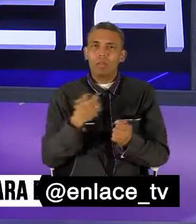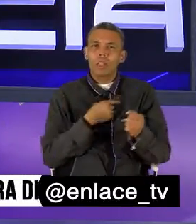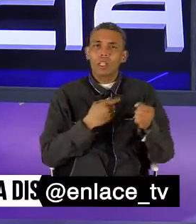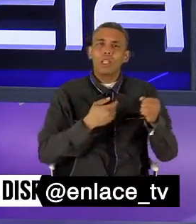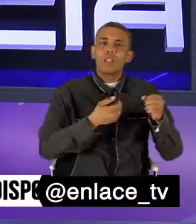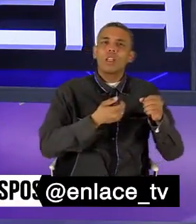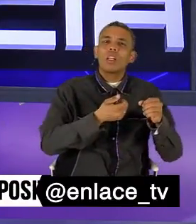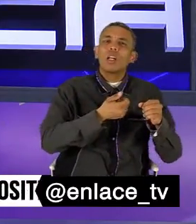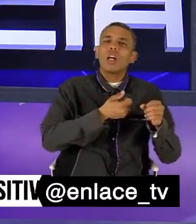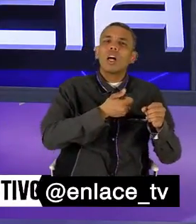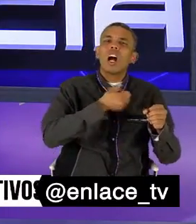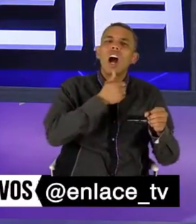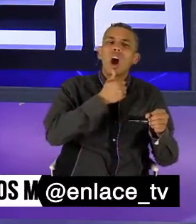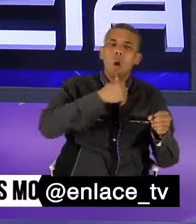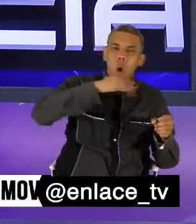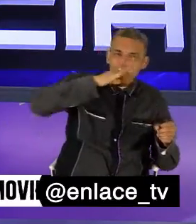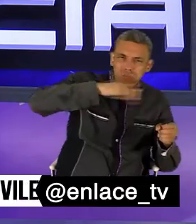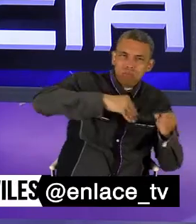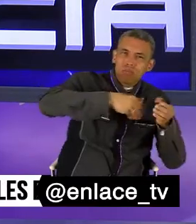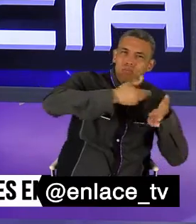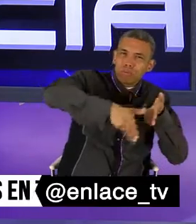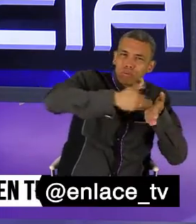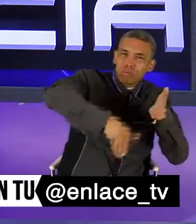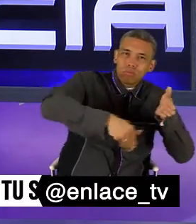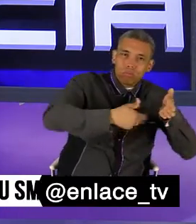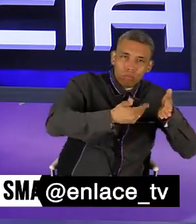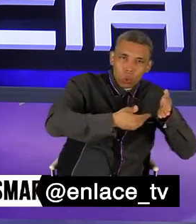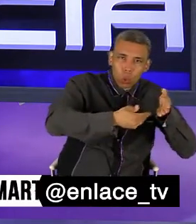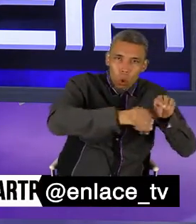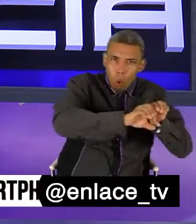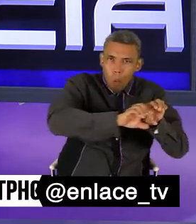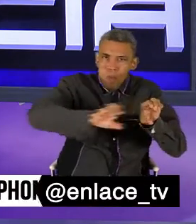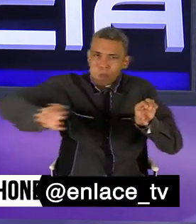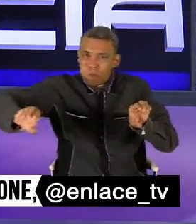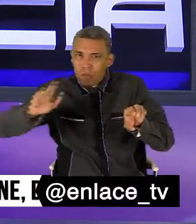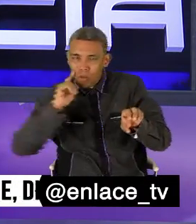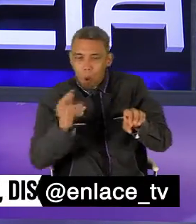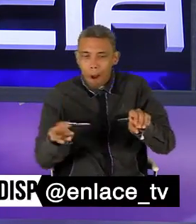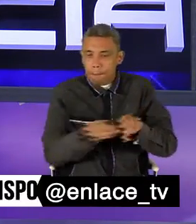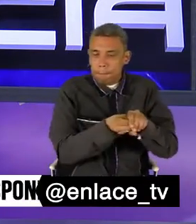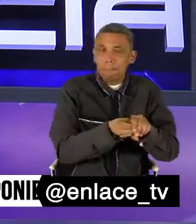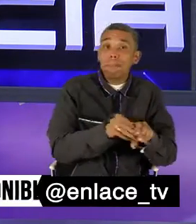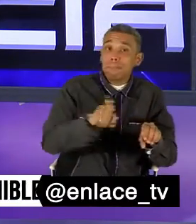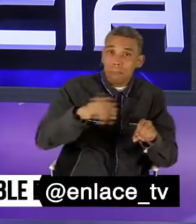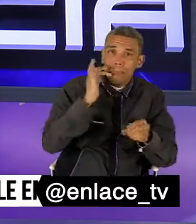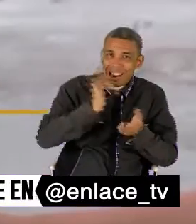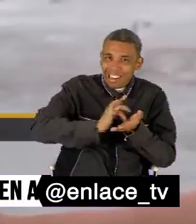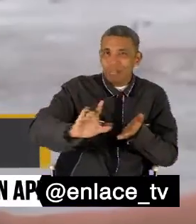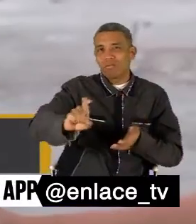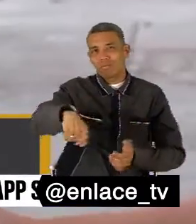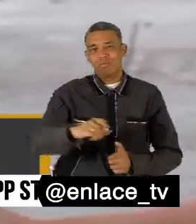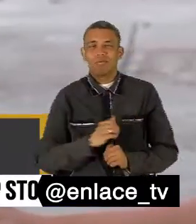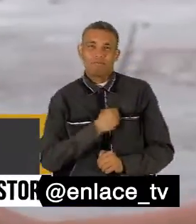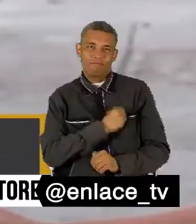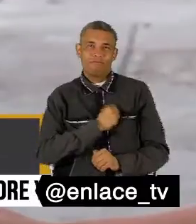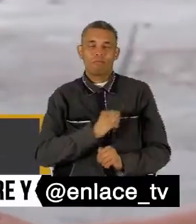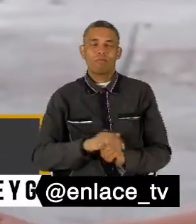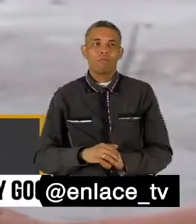sector debido al rebosamiento de aguas negras que se registra desde hace 20 días. Sé que hace mucho